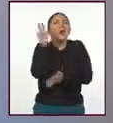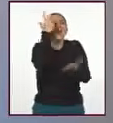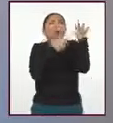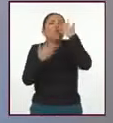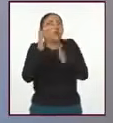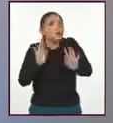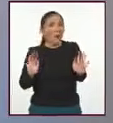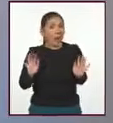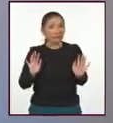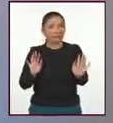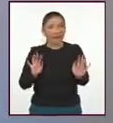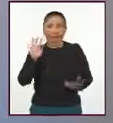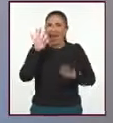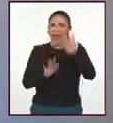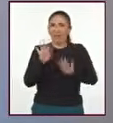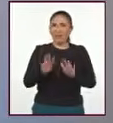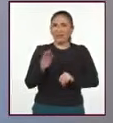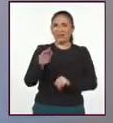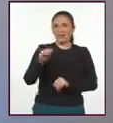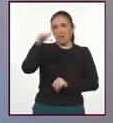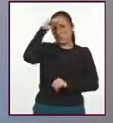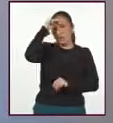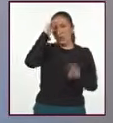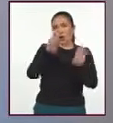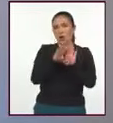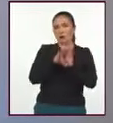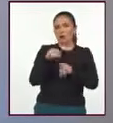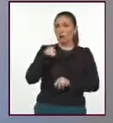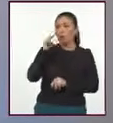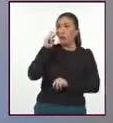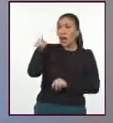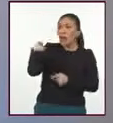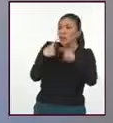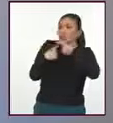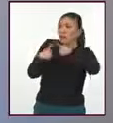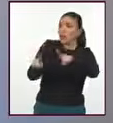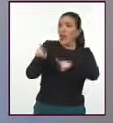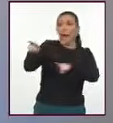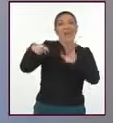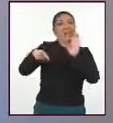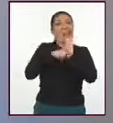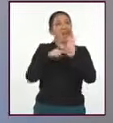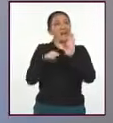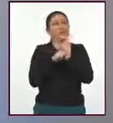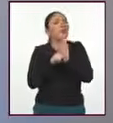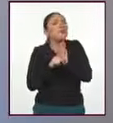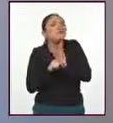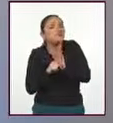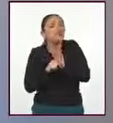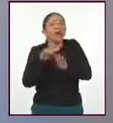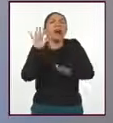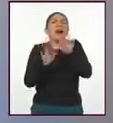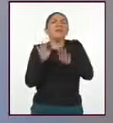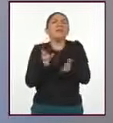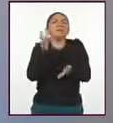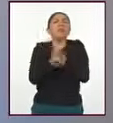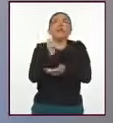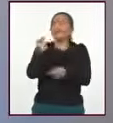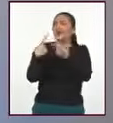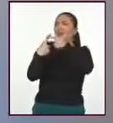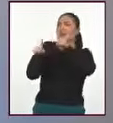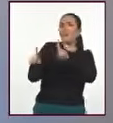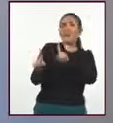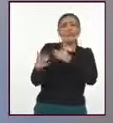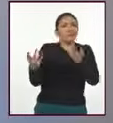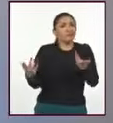uno llega a ver lo diferente como si fuera algo negativo, sin embargo, pues hay veces que solamente es diferente. Si